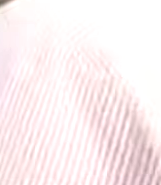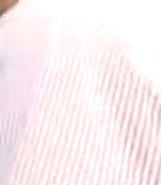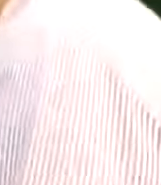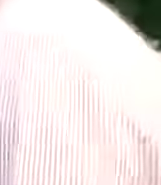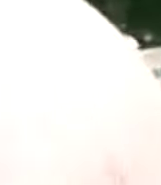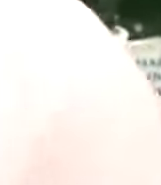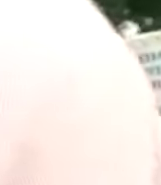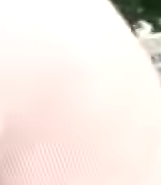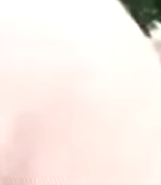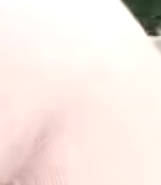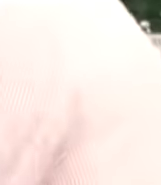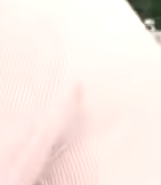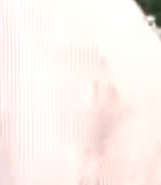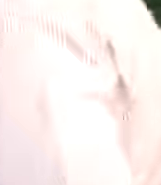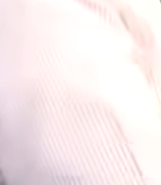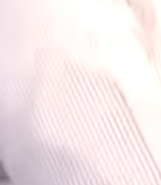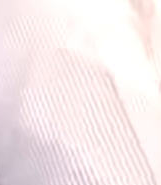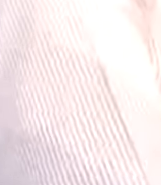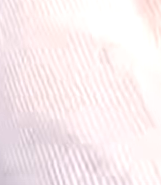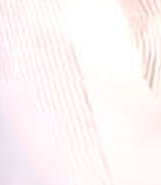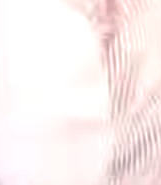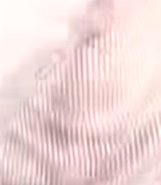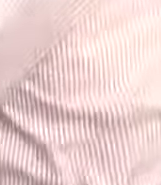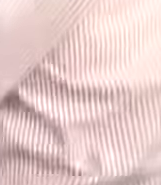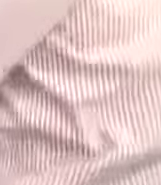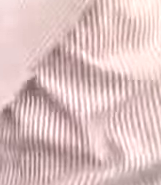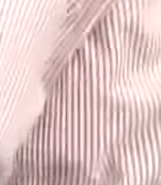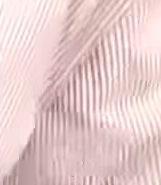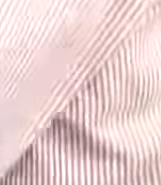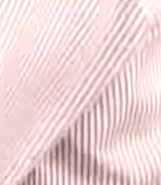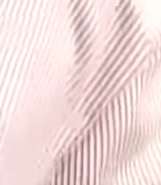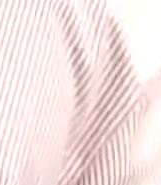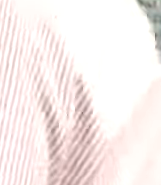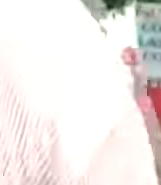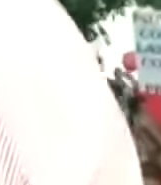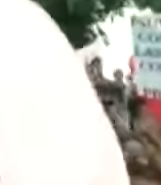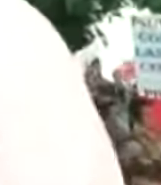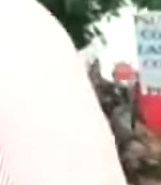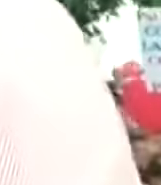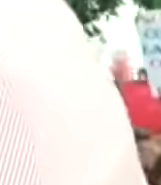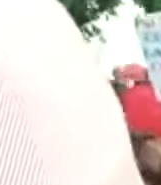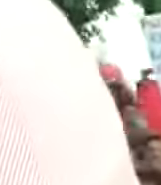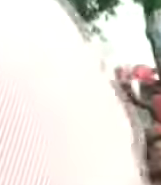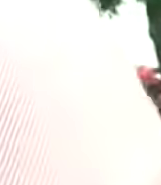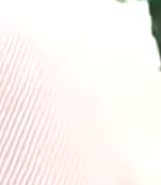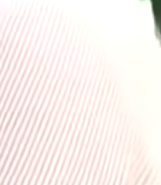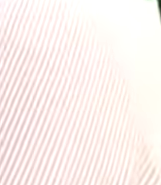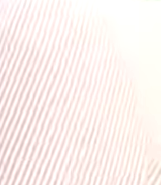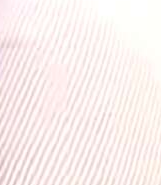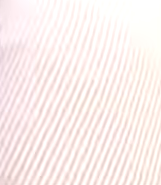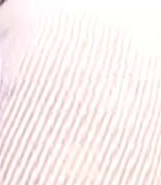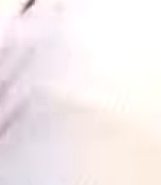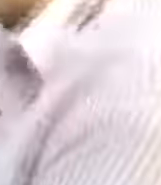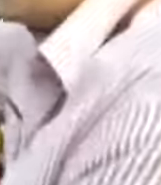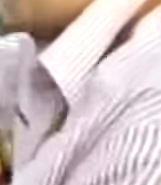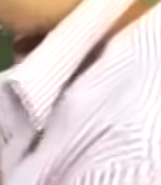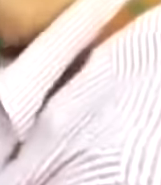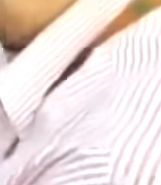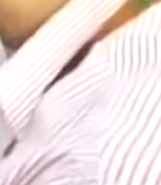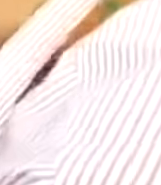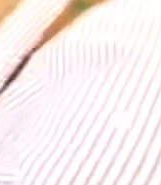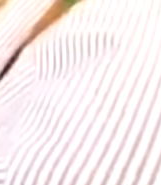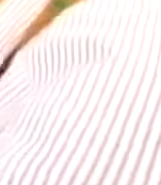recordar cuánto tiempo ha pasado. Fueron ratos felices